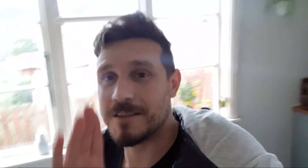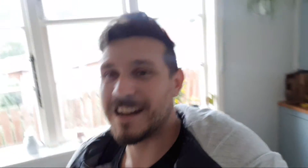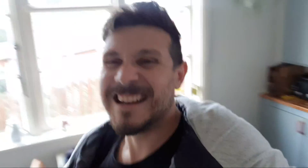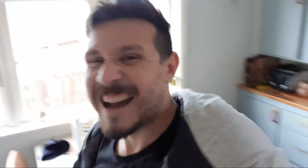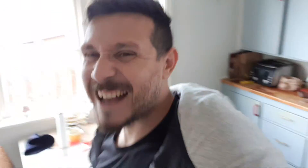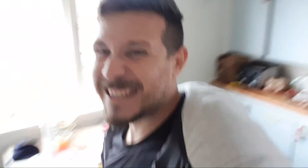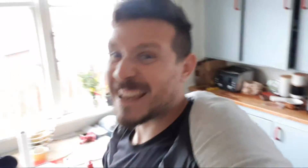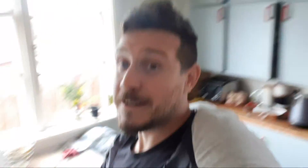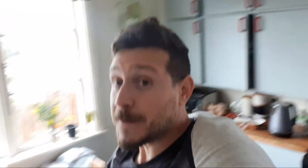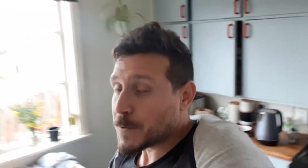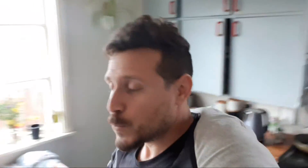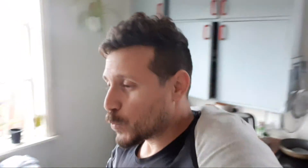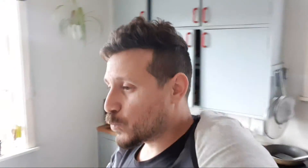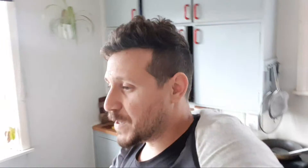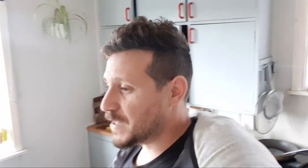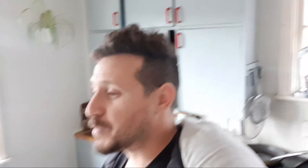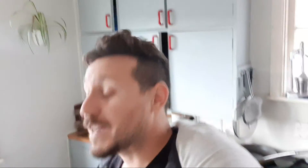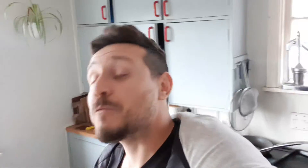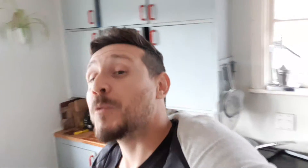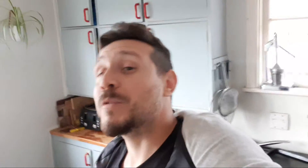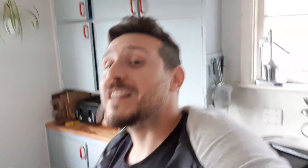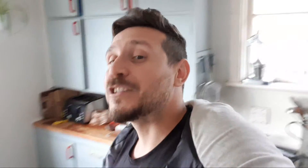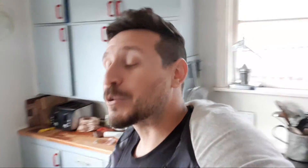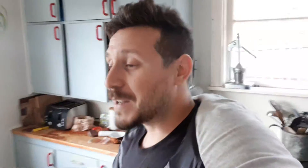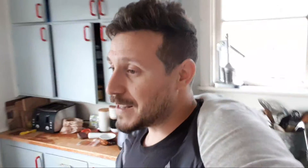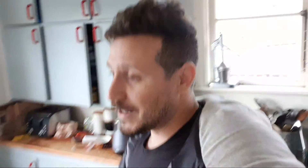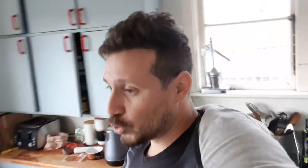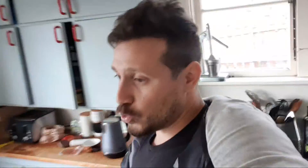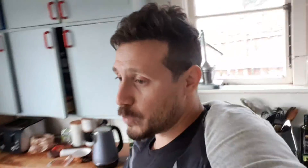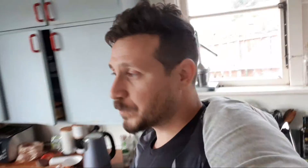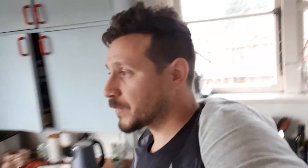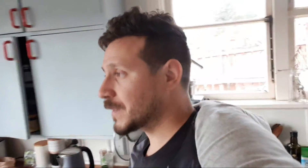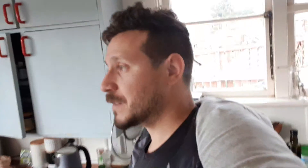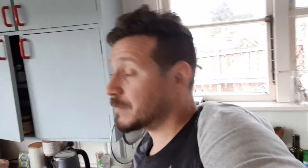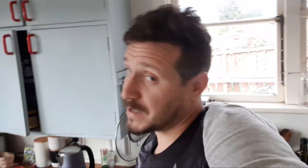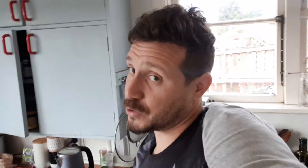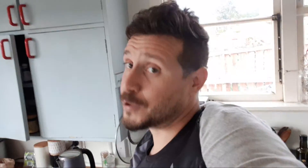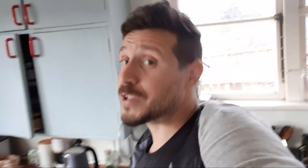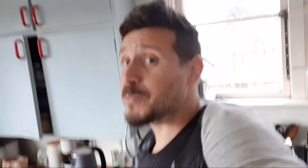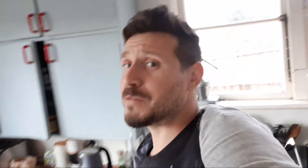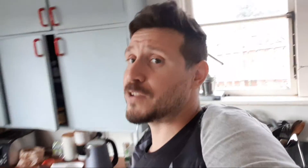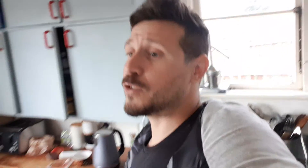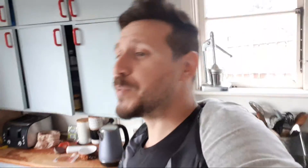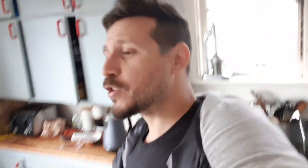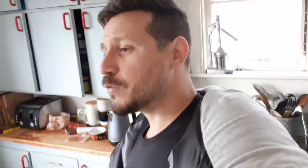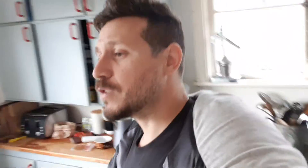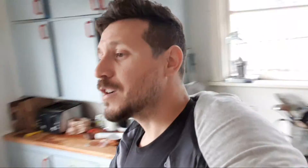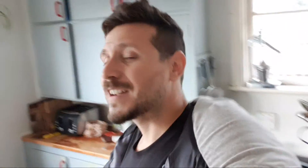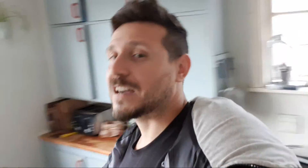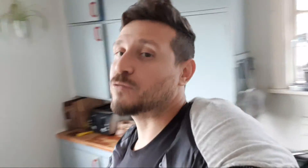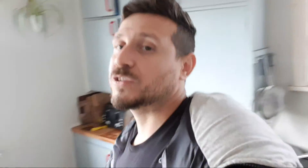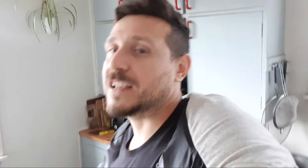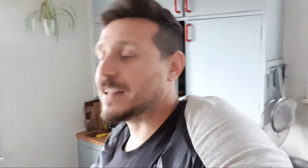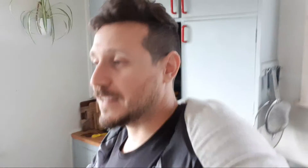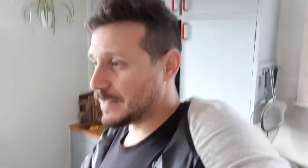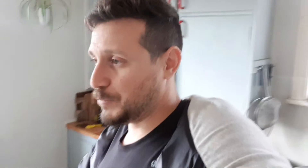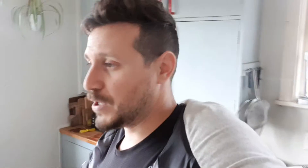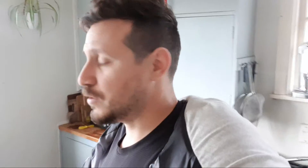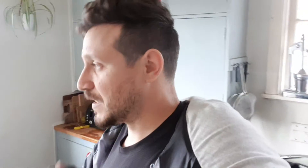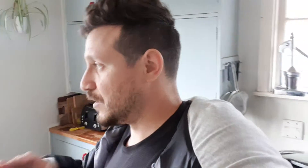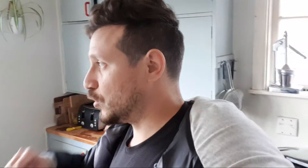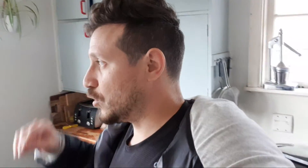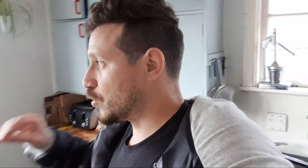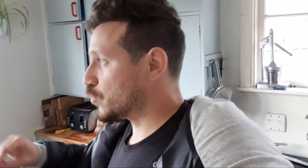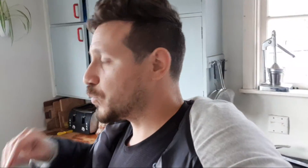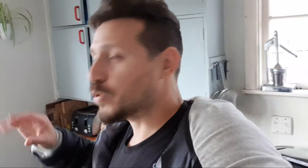el lunes que viene. Así que, buenísimo, ya va a volver a la normalidad todo, más o menos seguimos en el 2, pero con cautela. Por